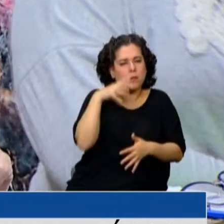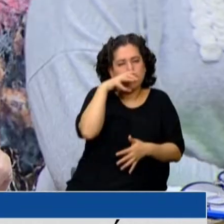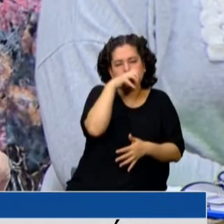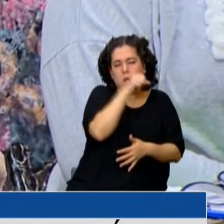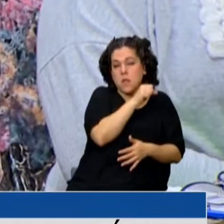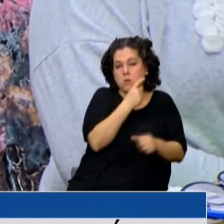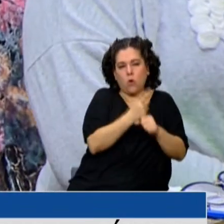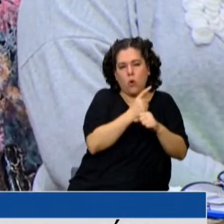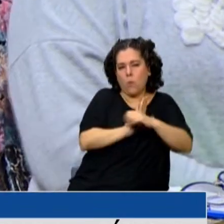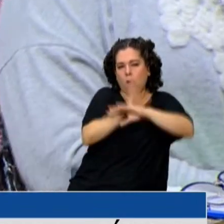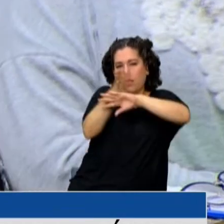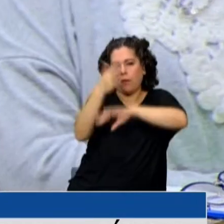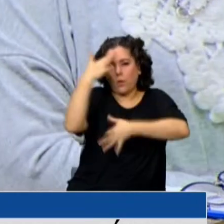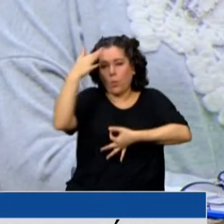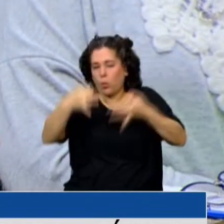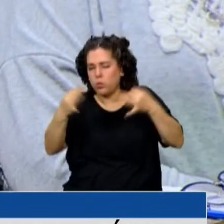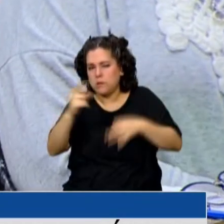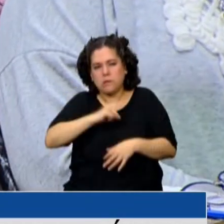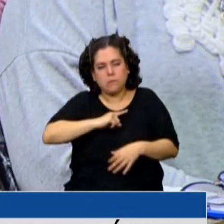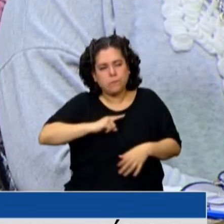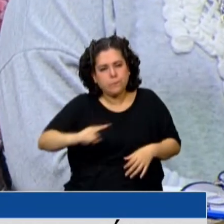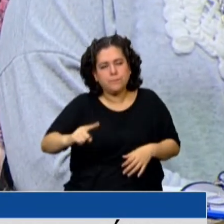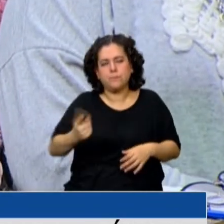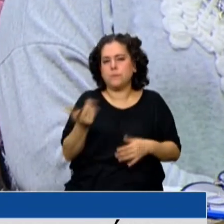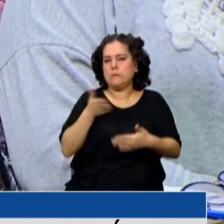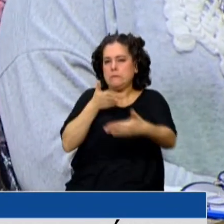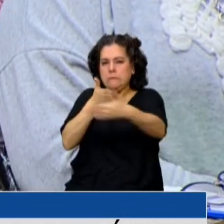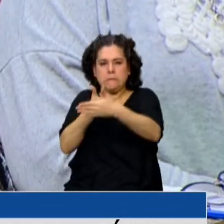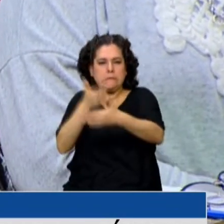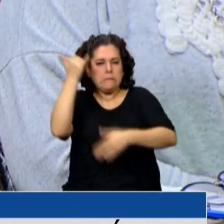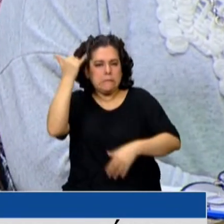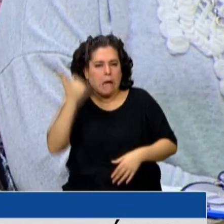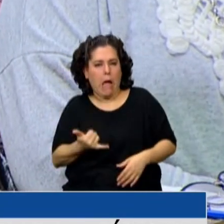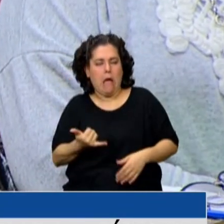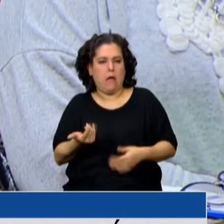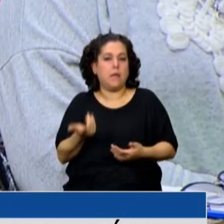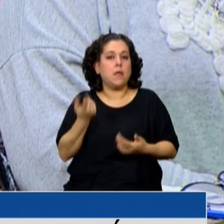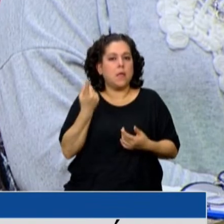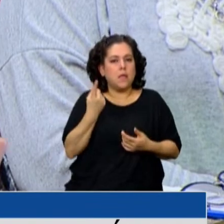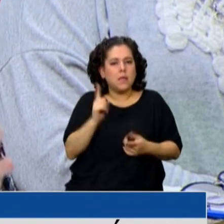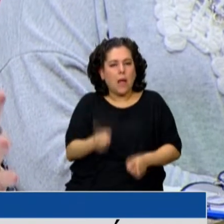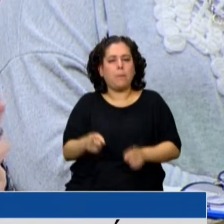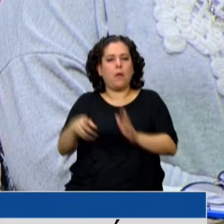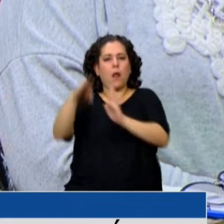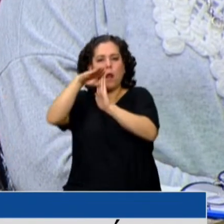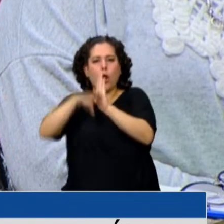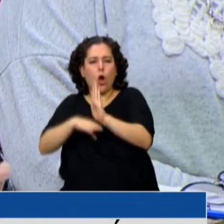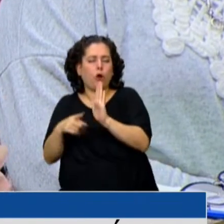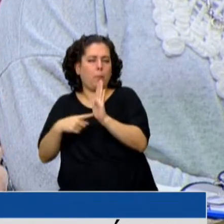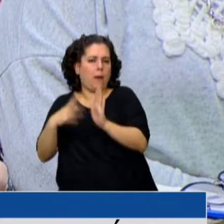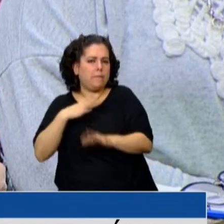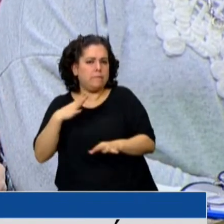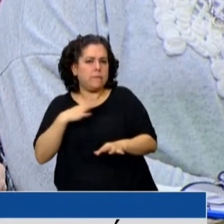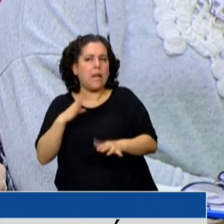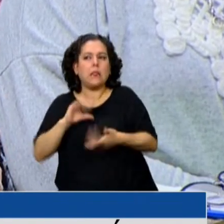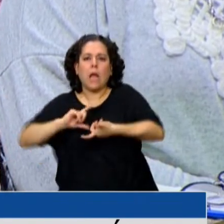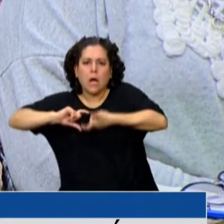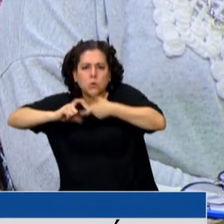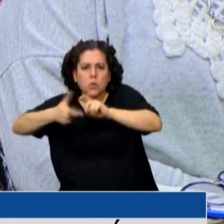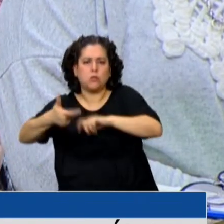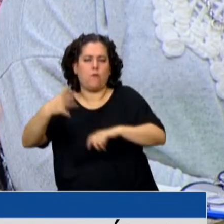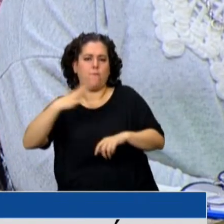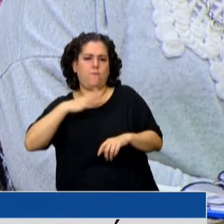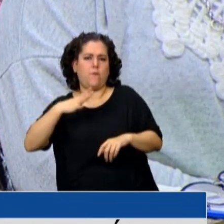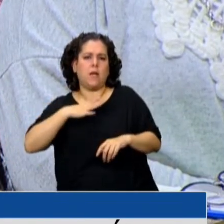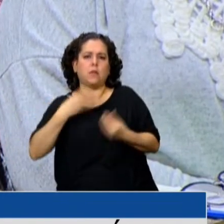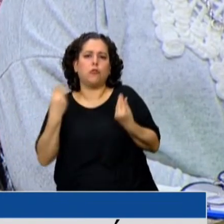acceso a la justicia y con ausencia de un marco normativo que se encuentre actualizado